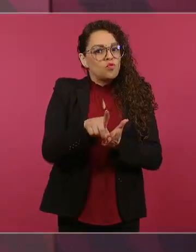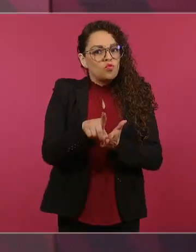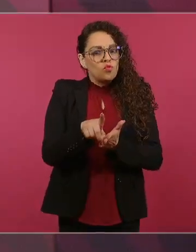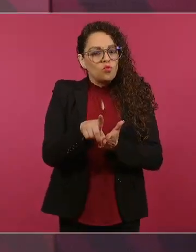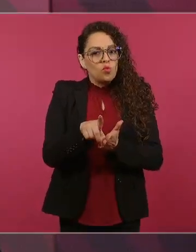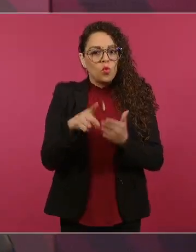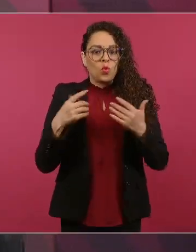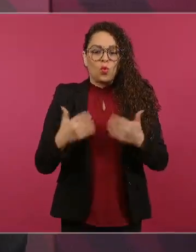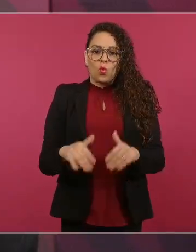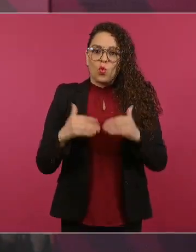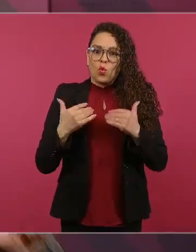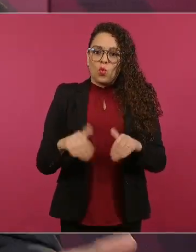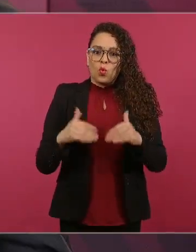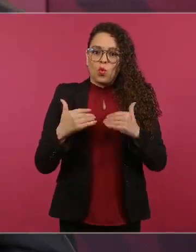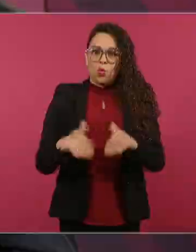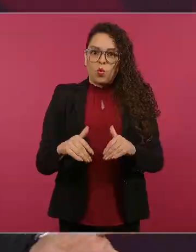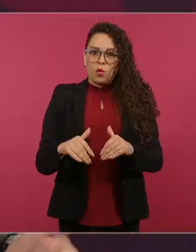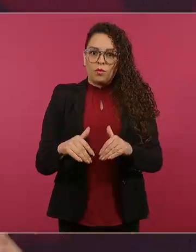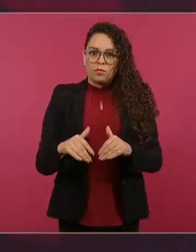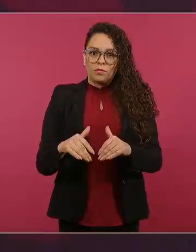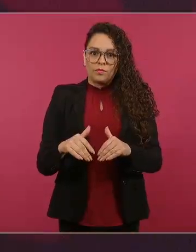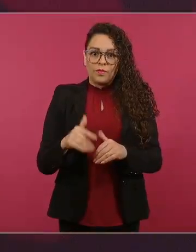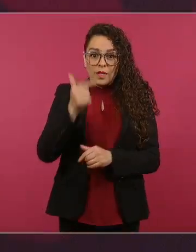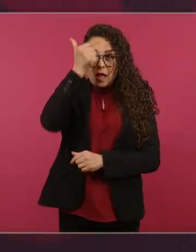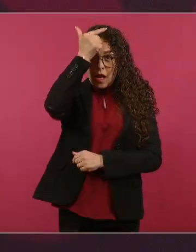y eso fue el viernes en la noche.